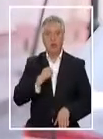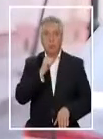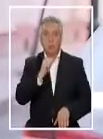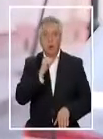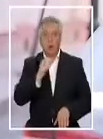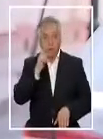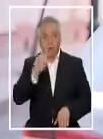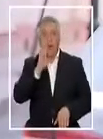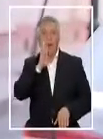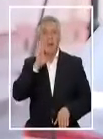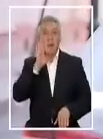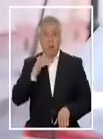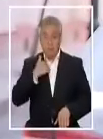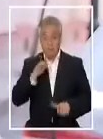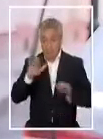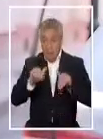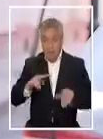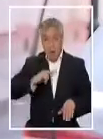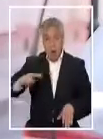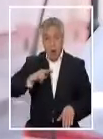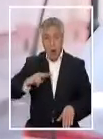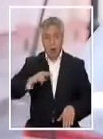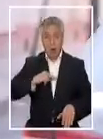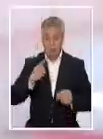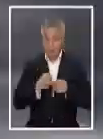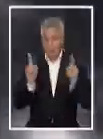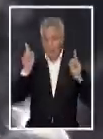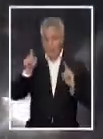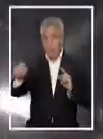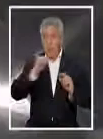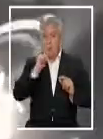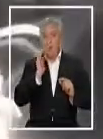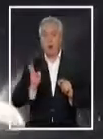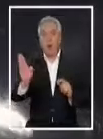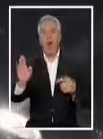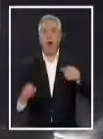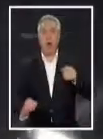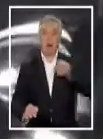que ellos venían de la misma situación y mira la diferencia que hay ahora, digamos.